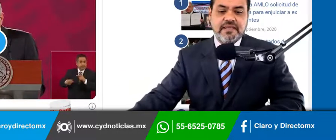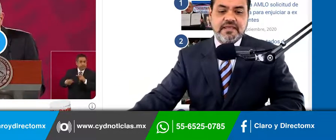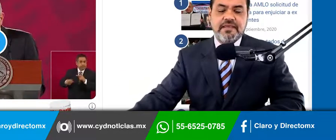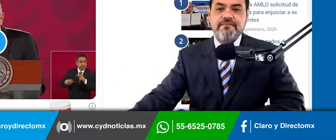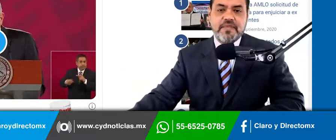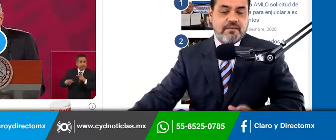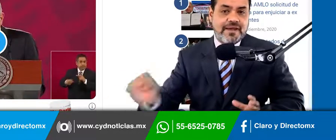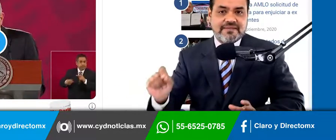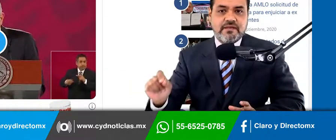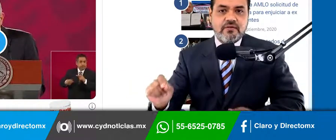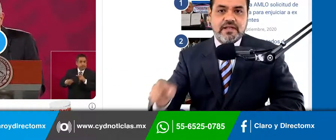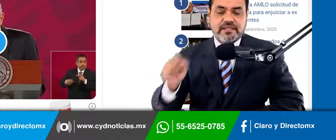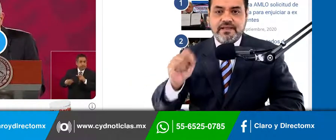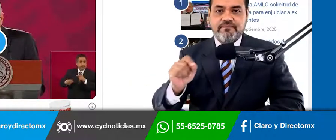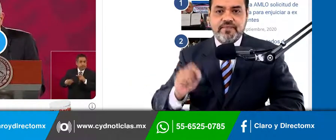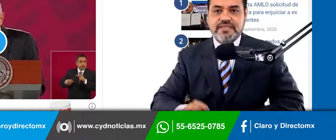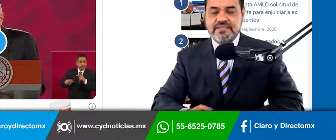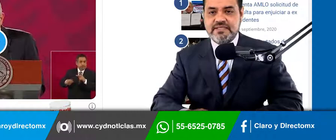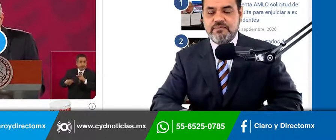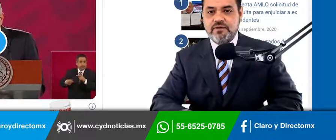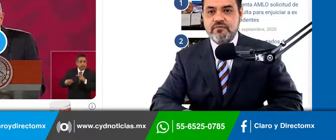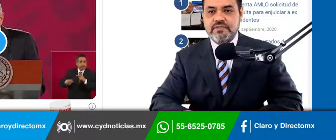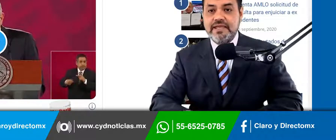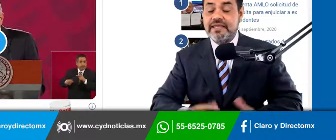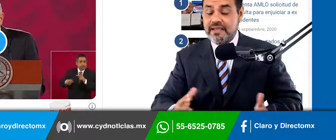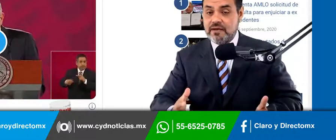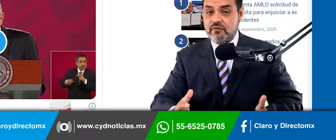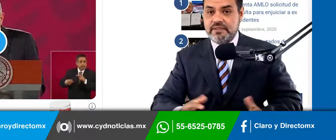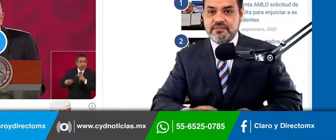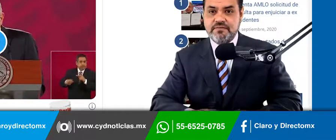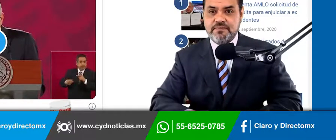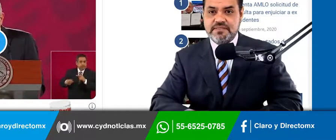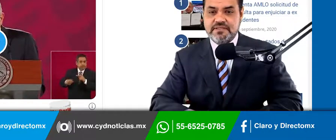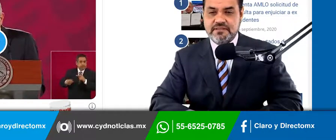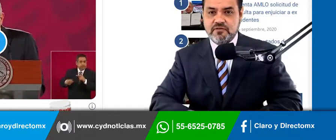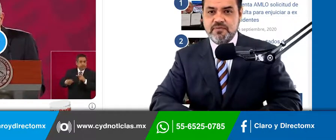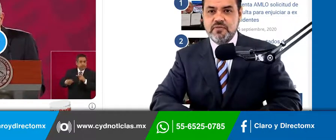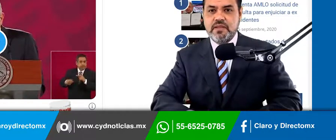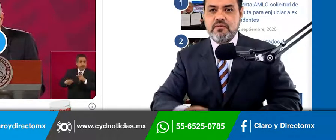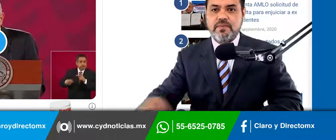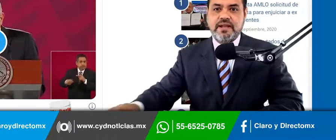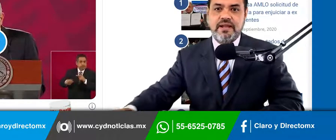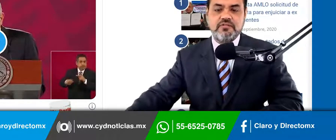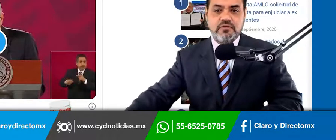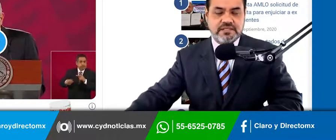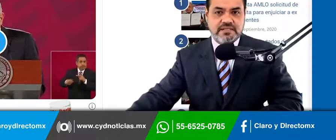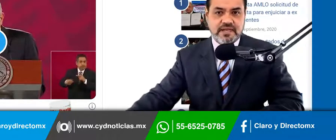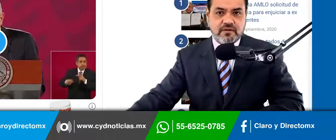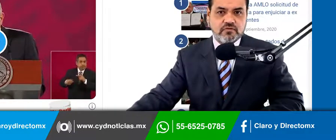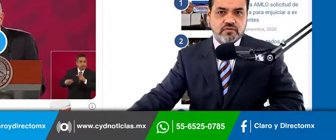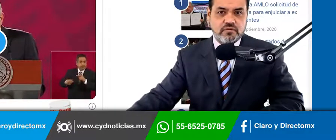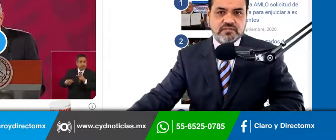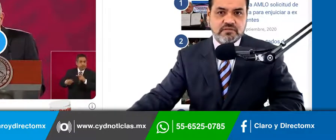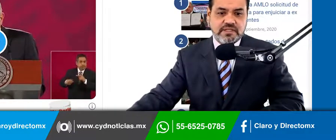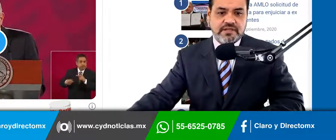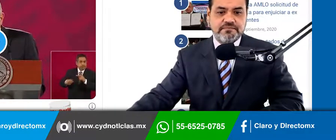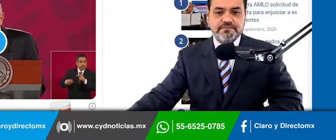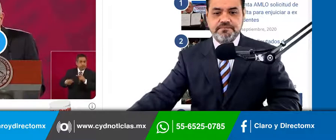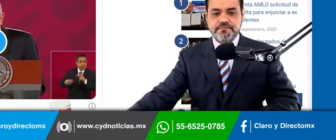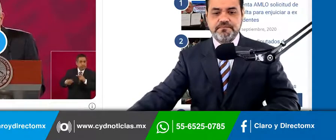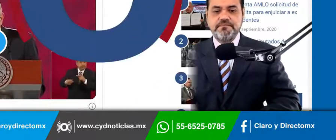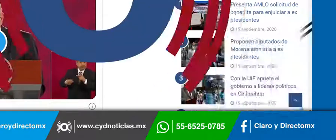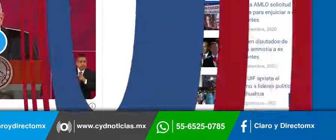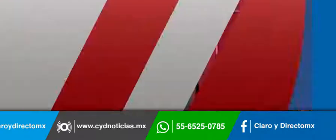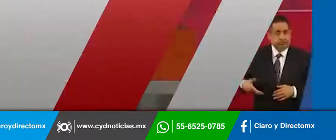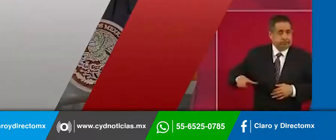y en parte concreta, esta es la pregunta y la argumentación del presidente López Obrador para solicitar la consulta ciudadana.